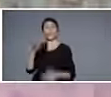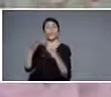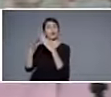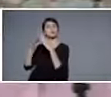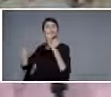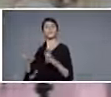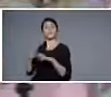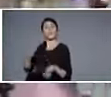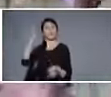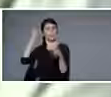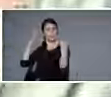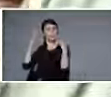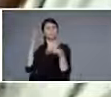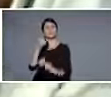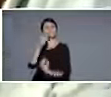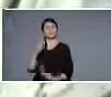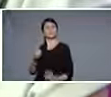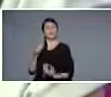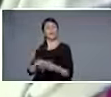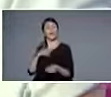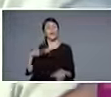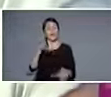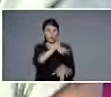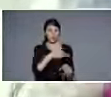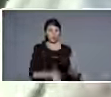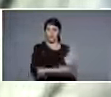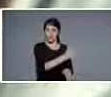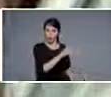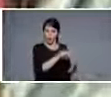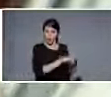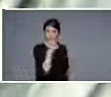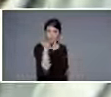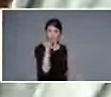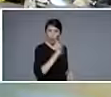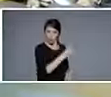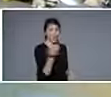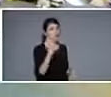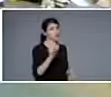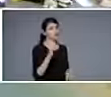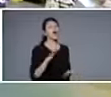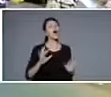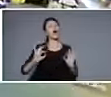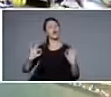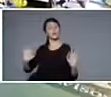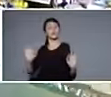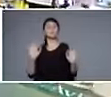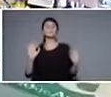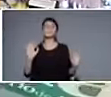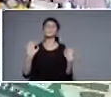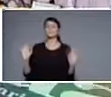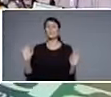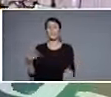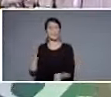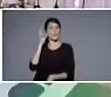que se porte bien, para que con otra no se vaya él. Y así será